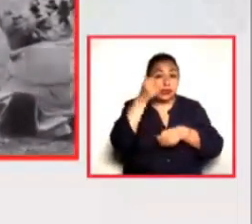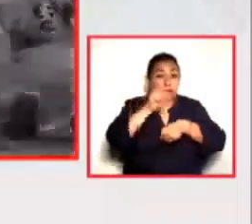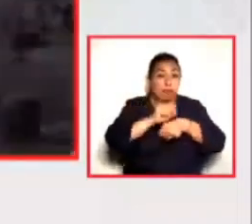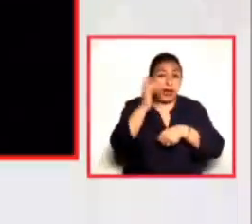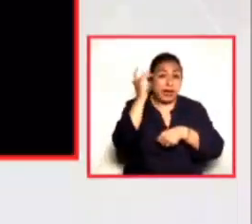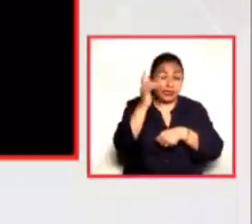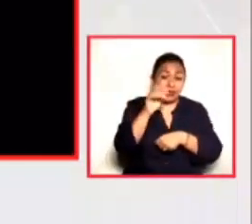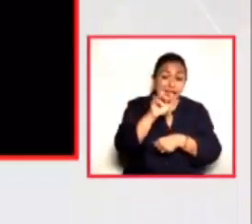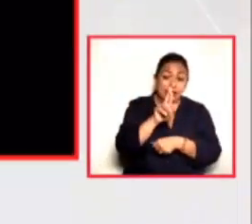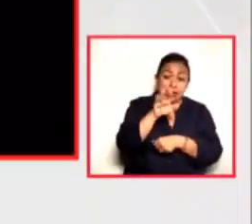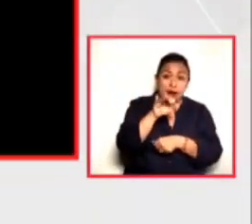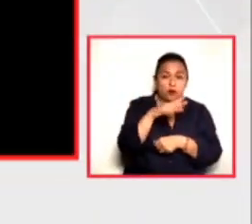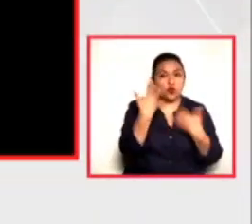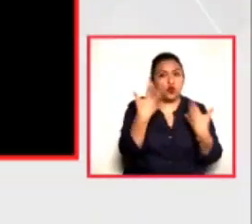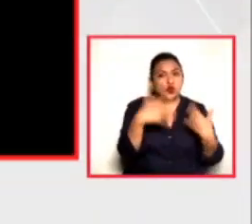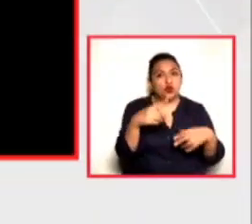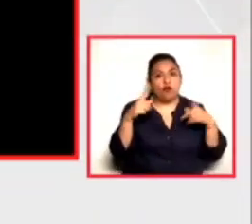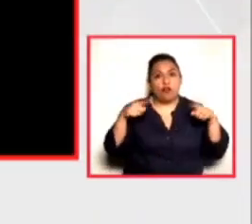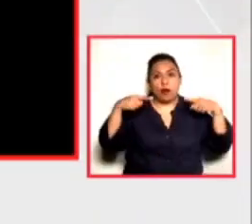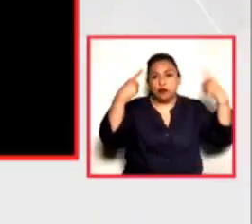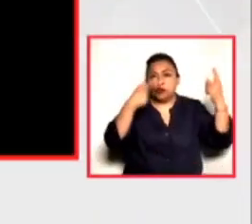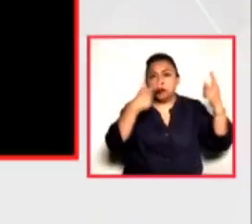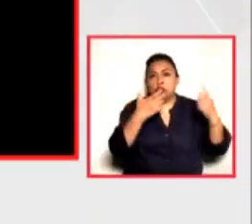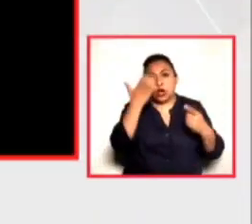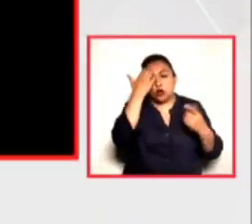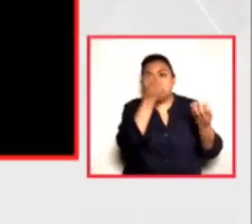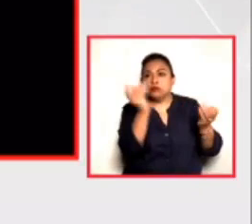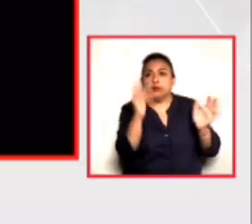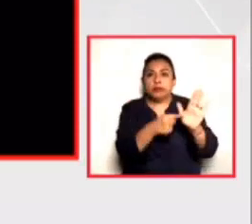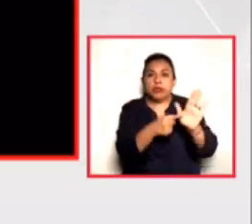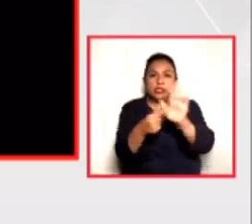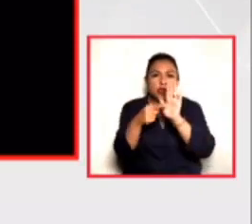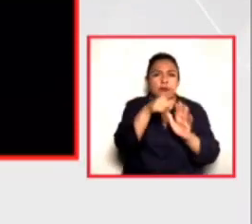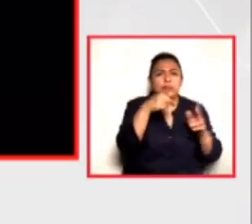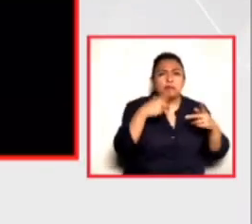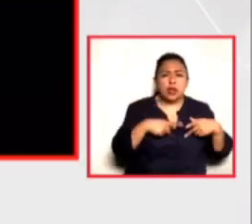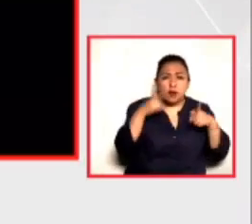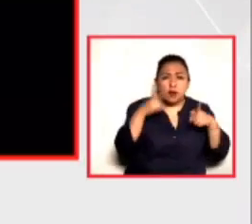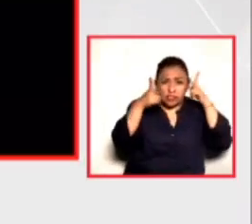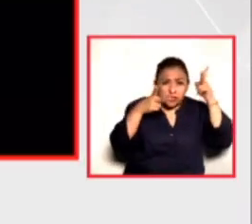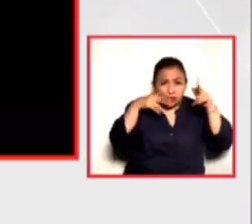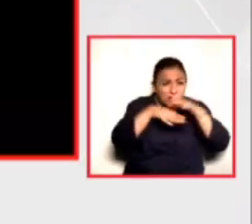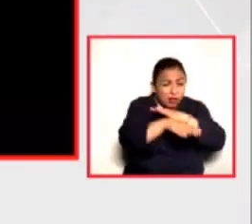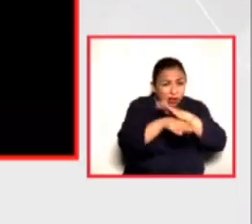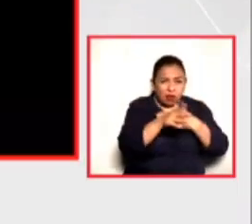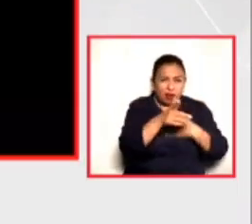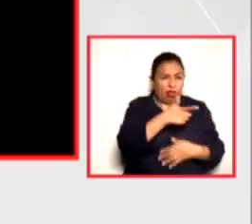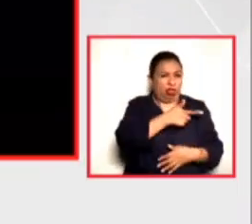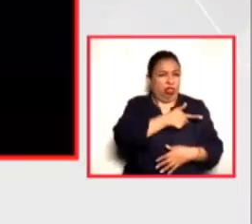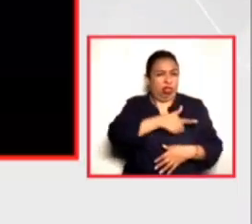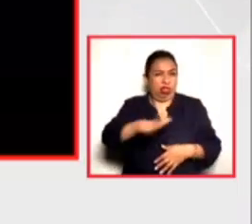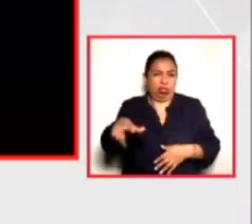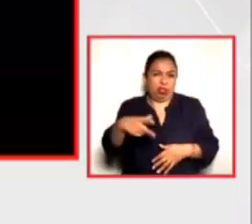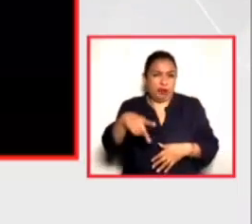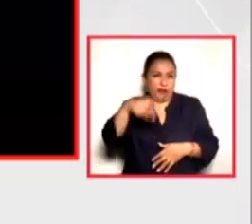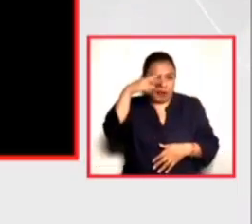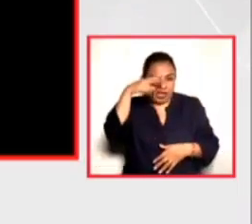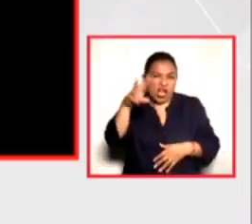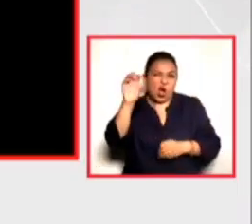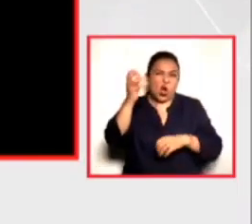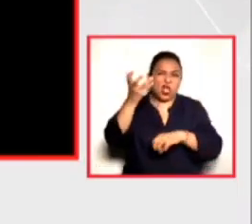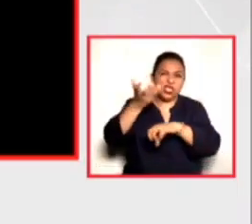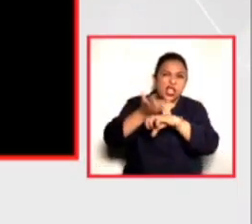son gente que les gusta mucho la visita del chavochi o del mexicano o del gringo o del